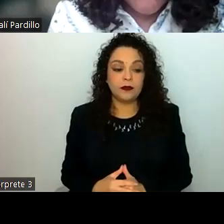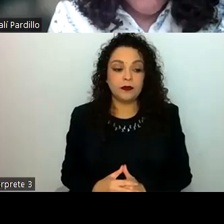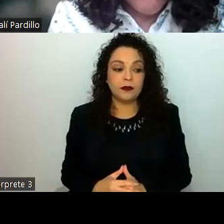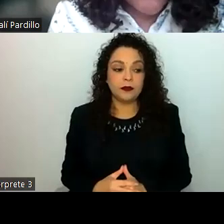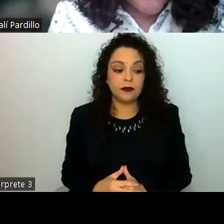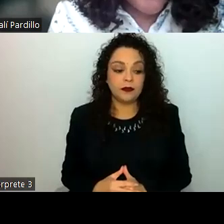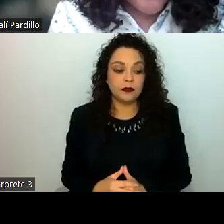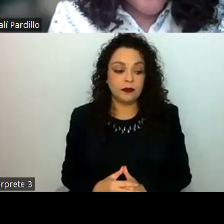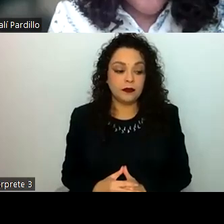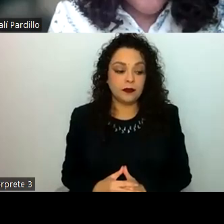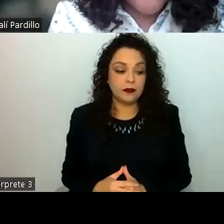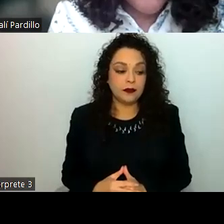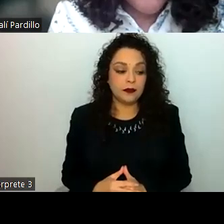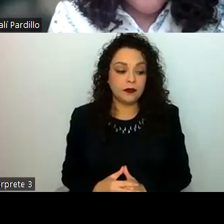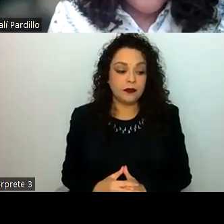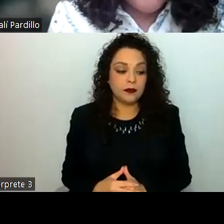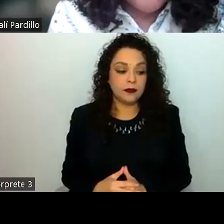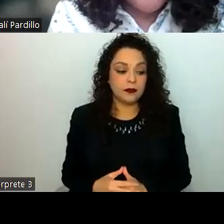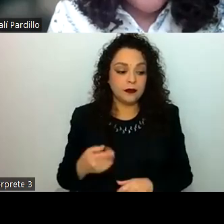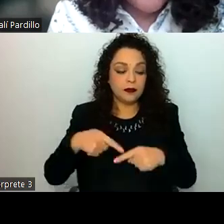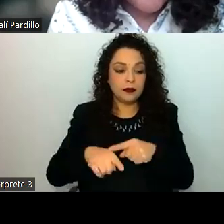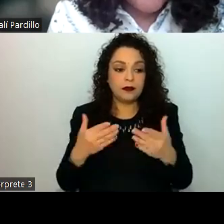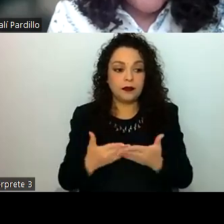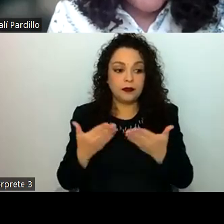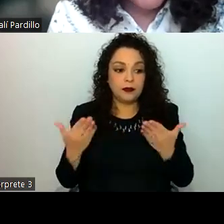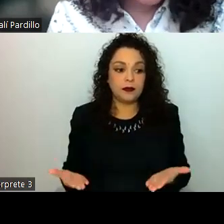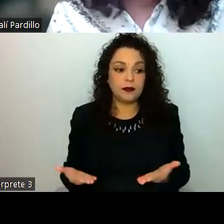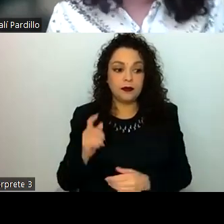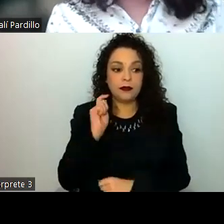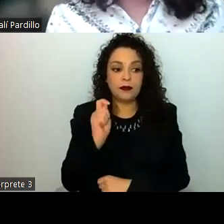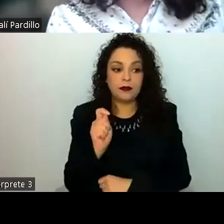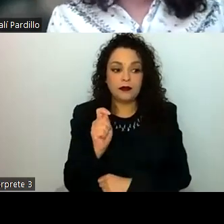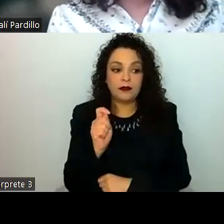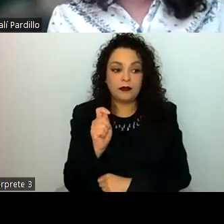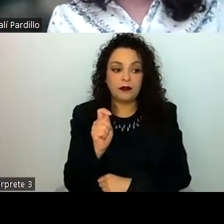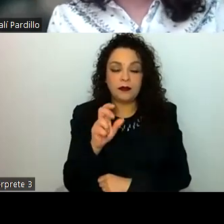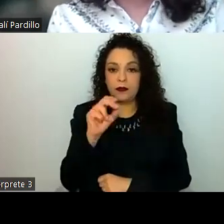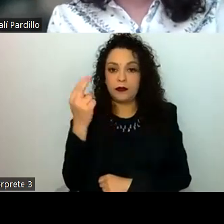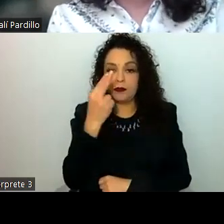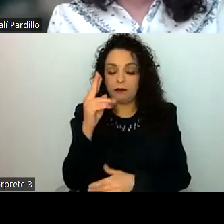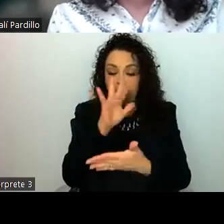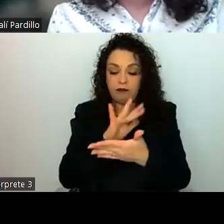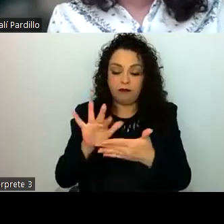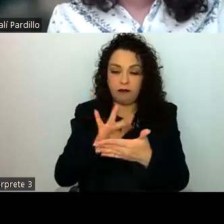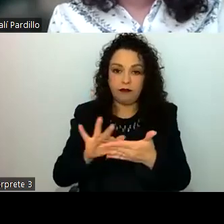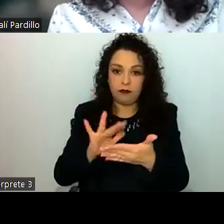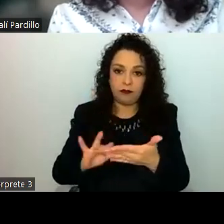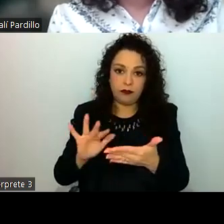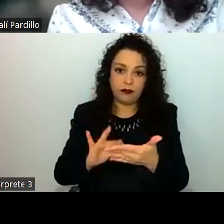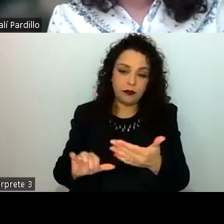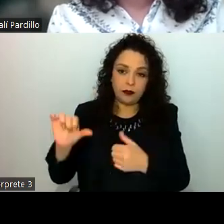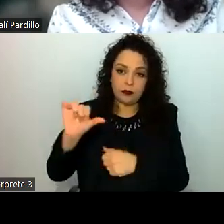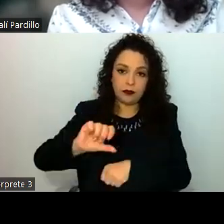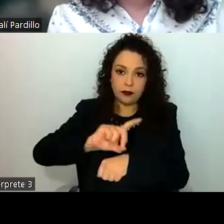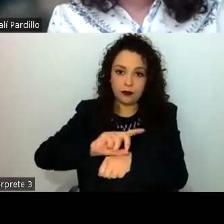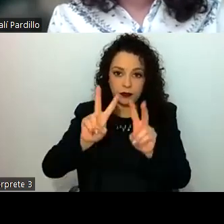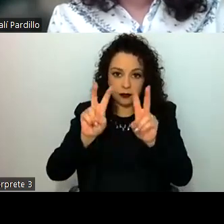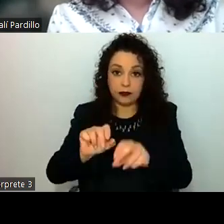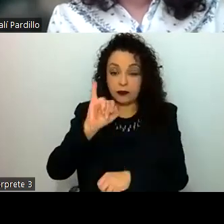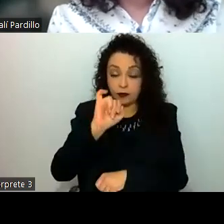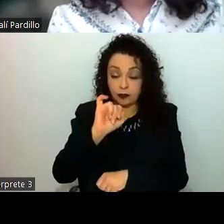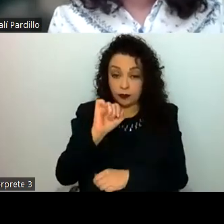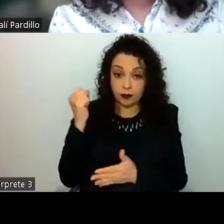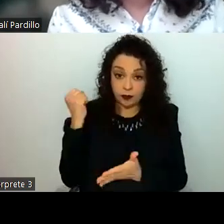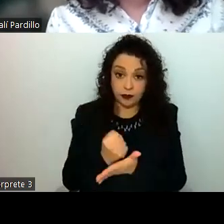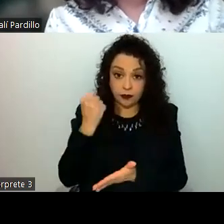Ahora se procederá a dispensarse la lectura del orden del día y si es de aprobarse, le pido a las y